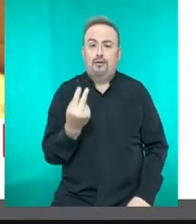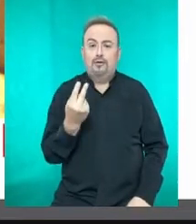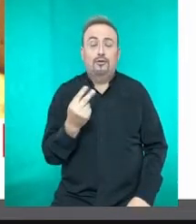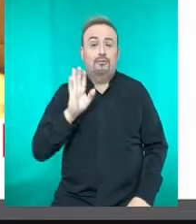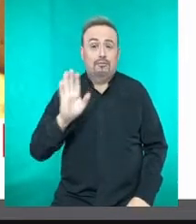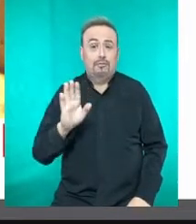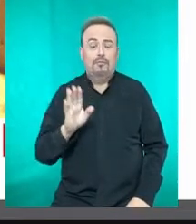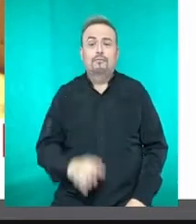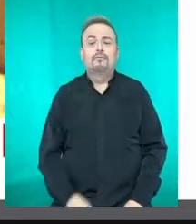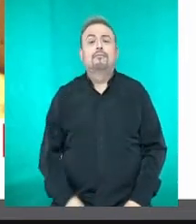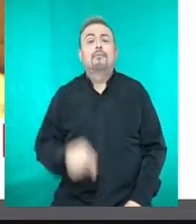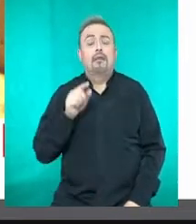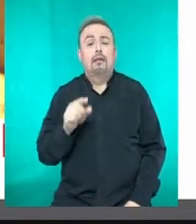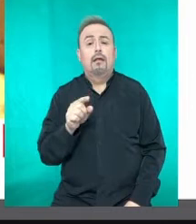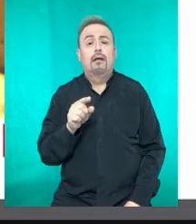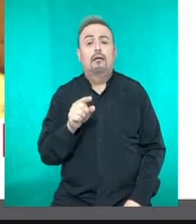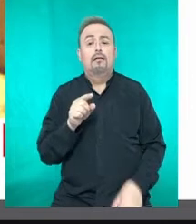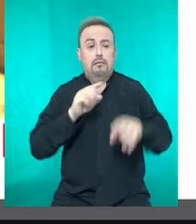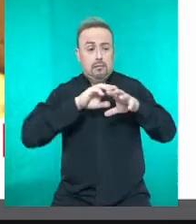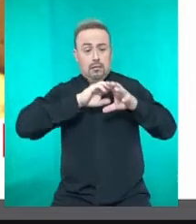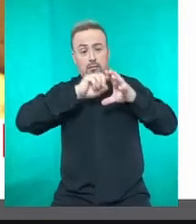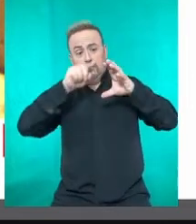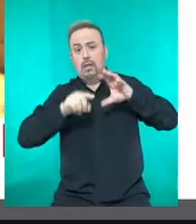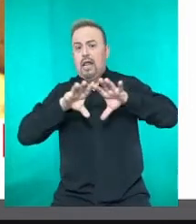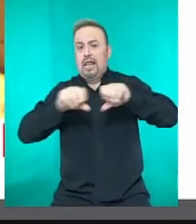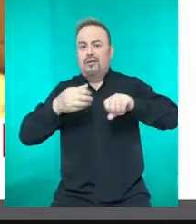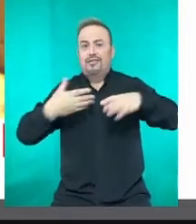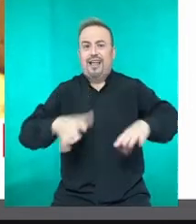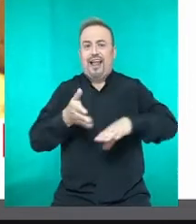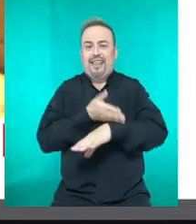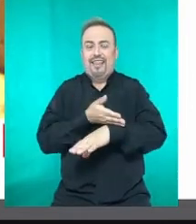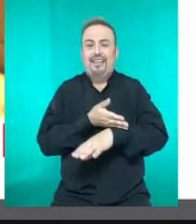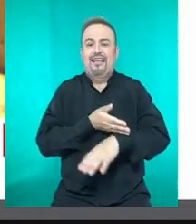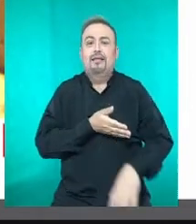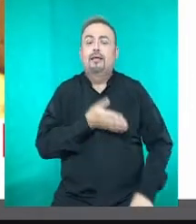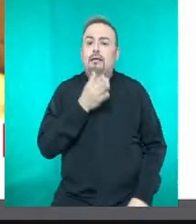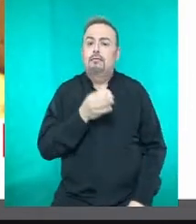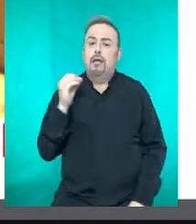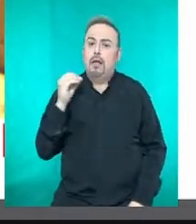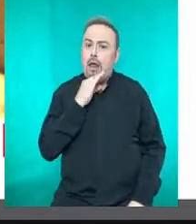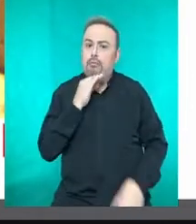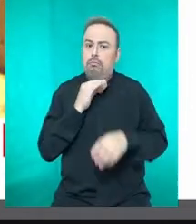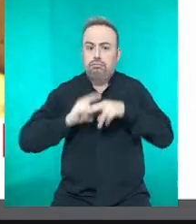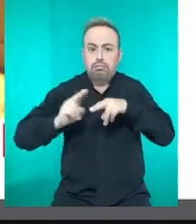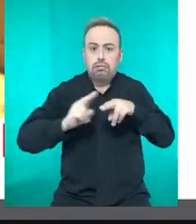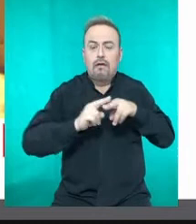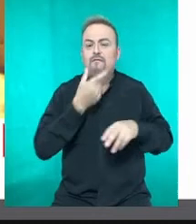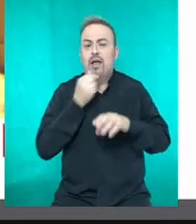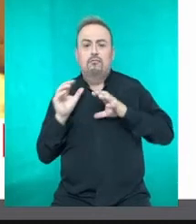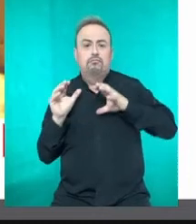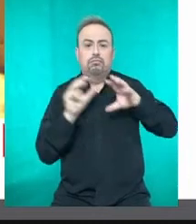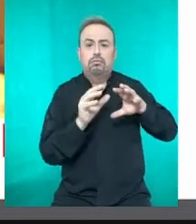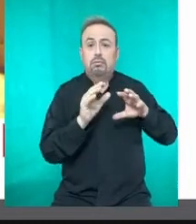momento. Estos marcos prefabricados son mucho más rápidos, mucho más simples de instalar. En las